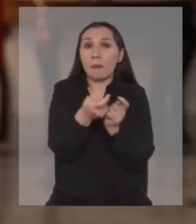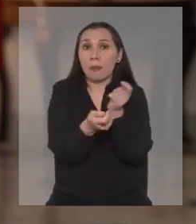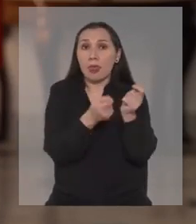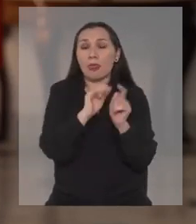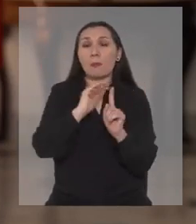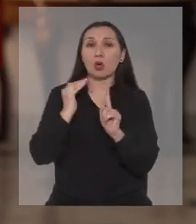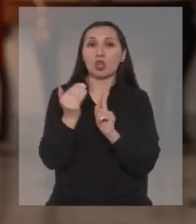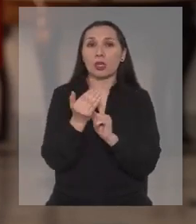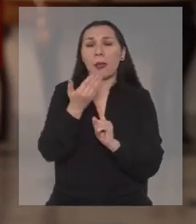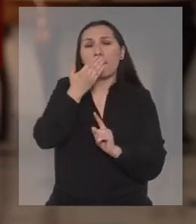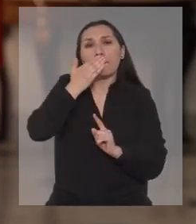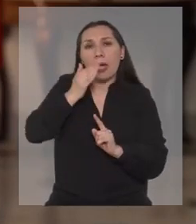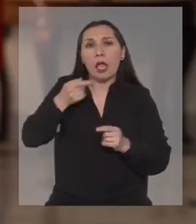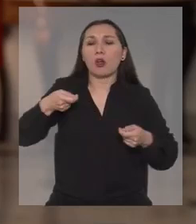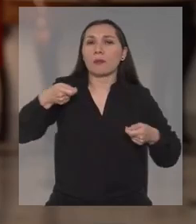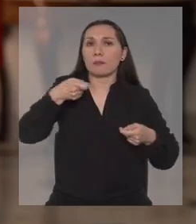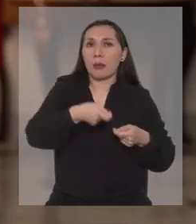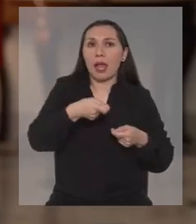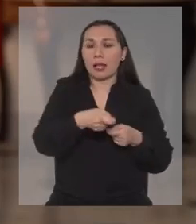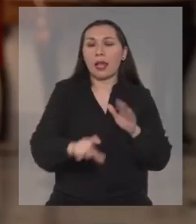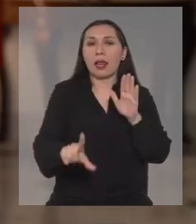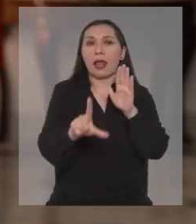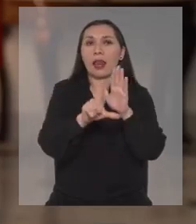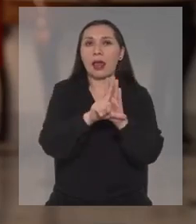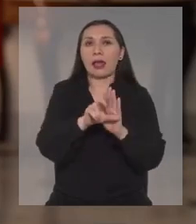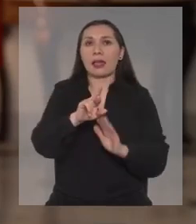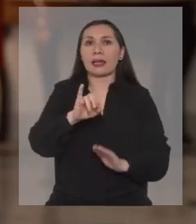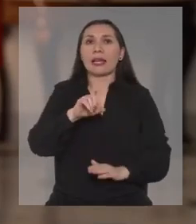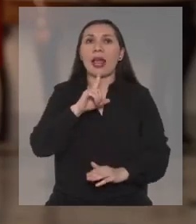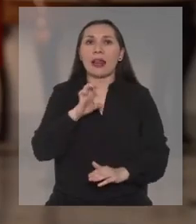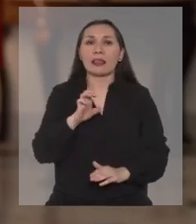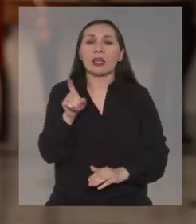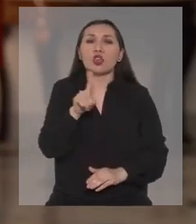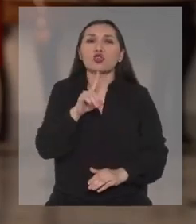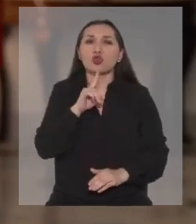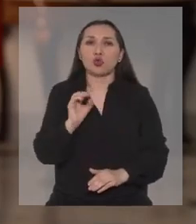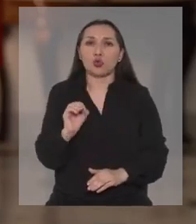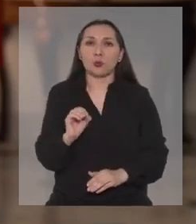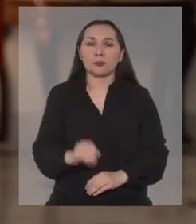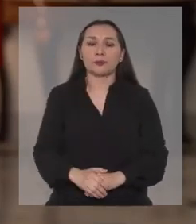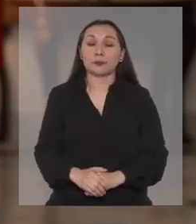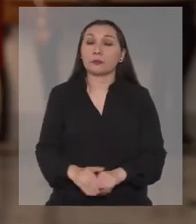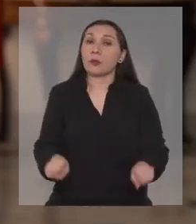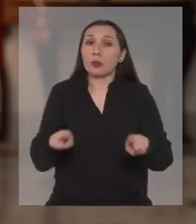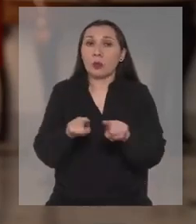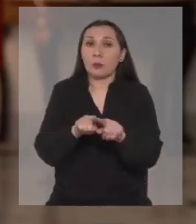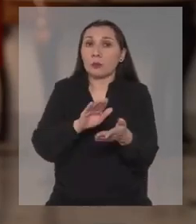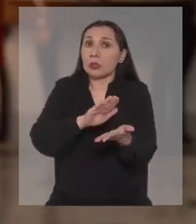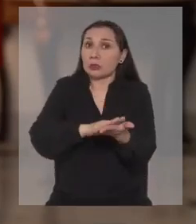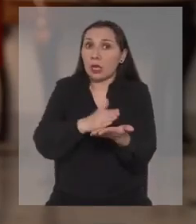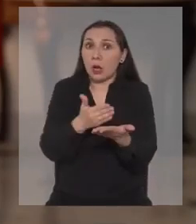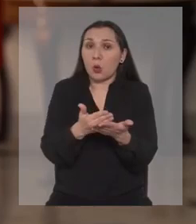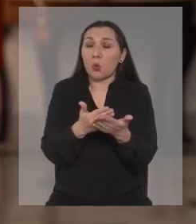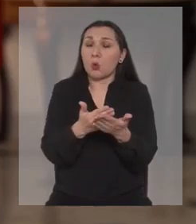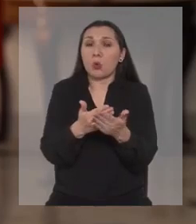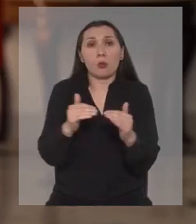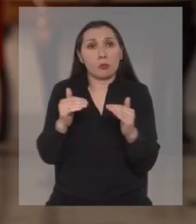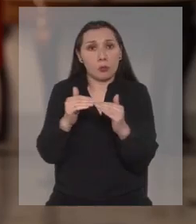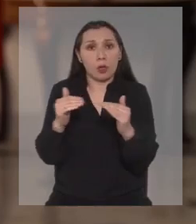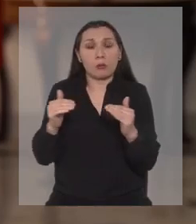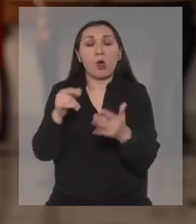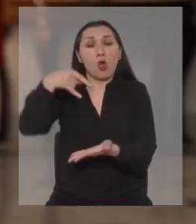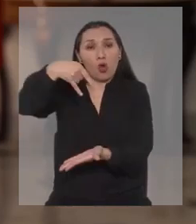protegida y las mejoras al financiamiento de la ley ricarte so Soto al igual que en salud